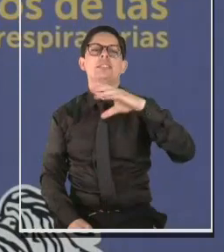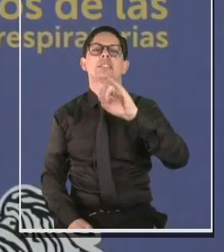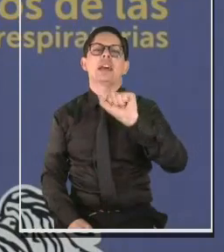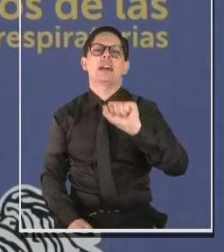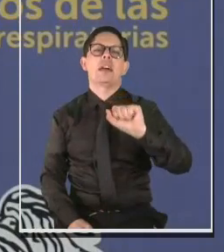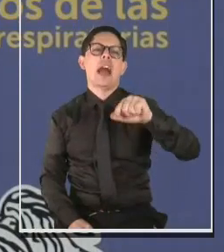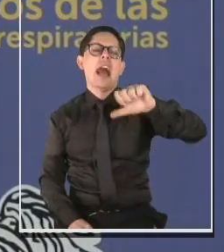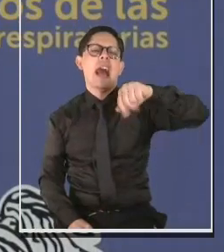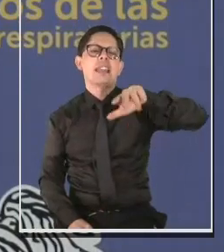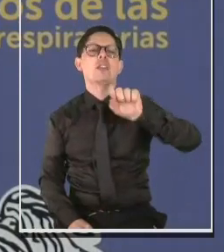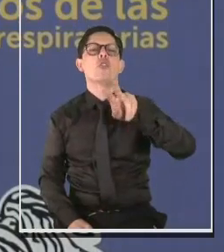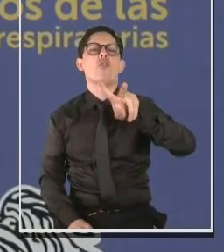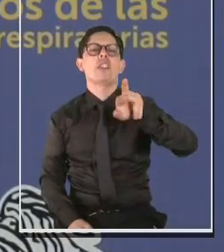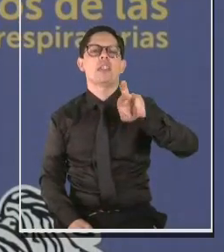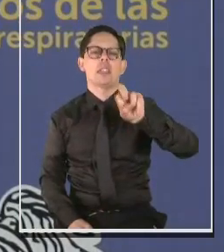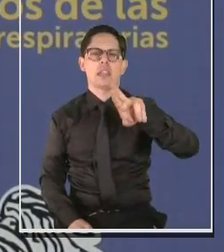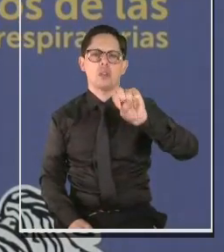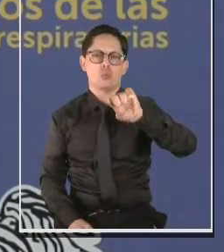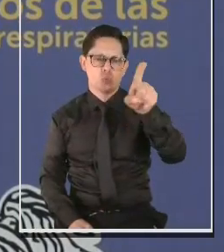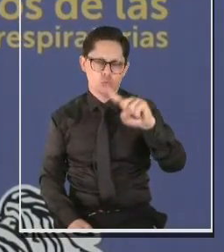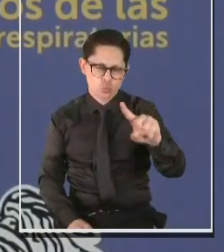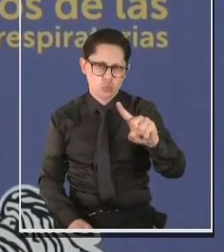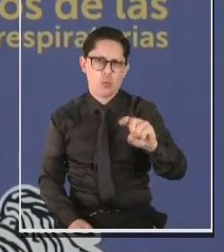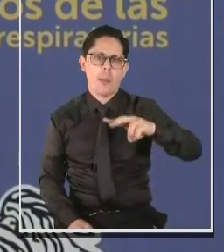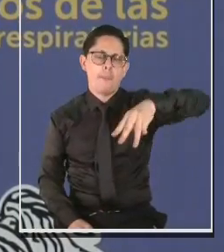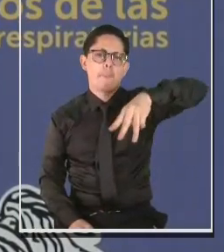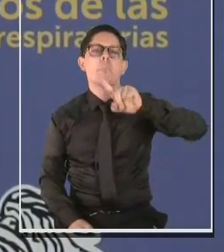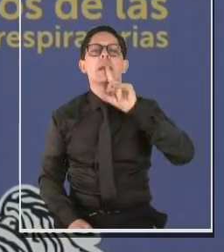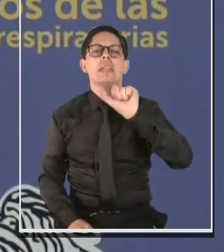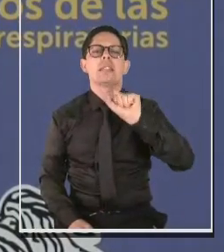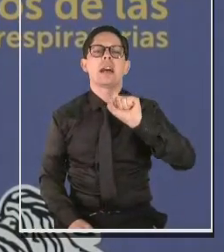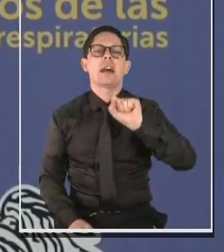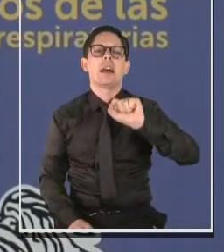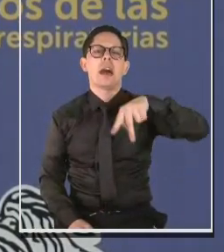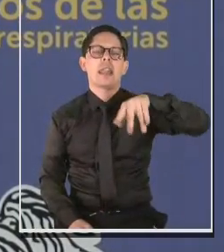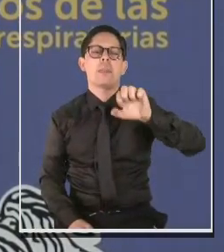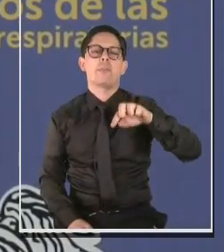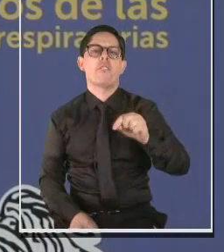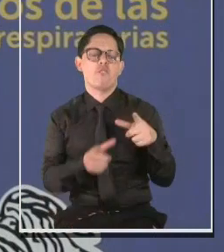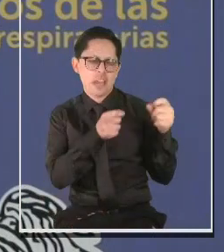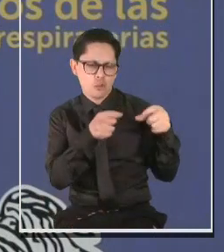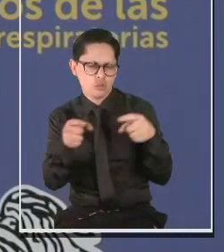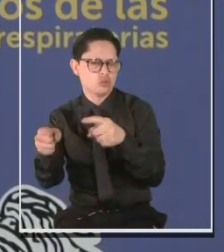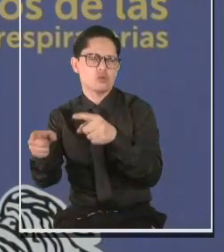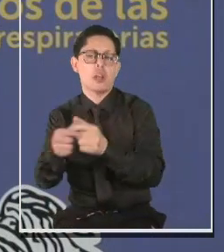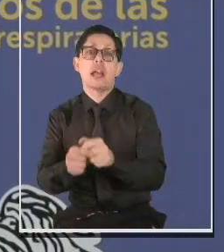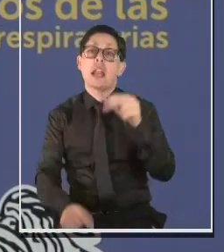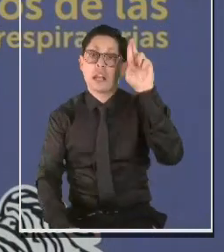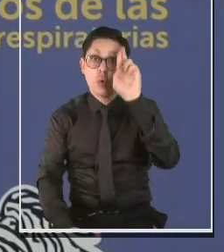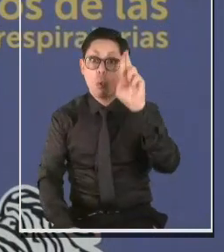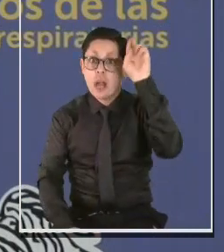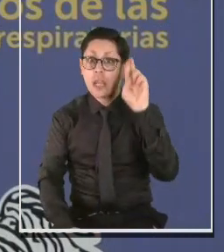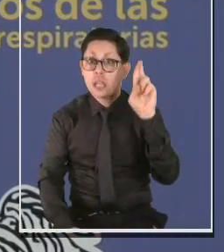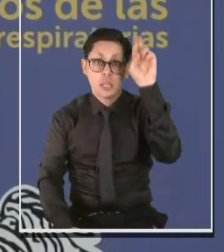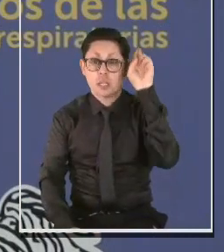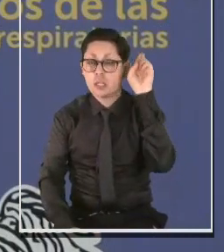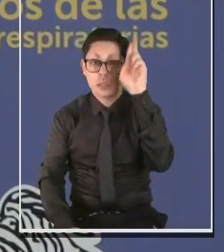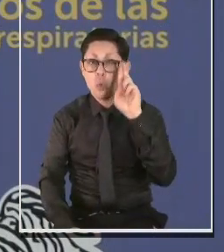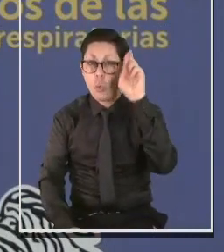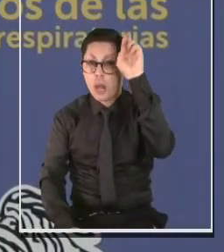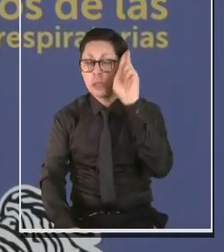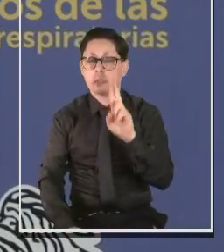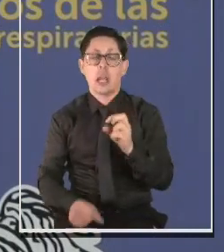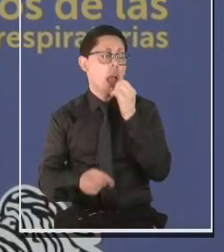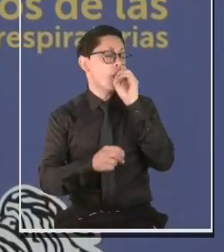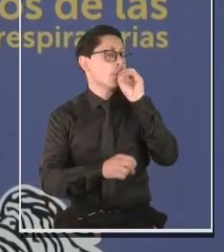un virus adenovirus entre otros y las medidas de protección sirven para todos recuerden estos virus se transmiten a través de